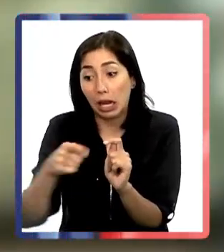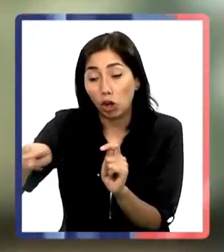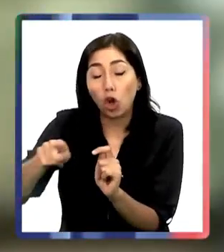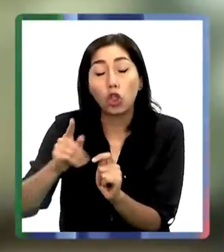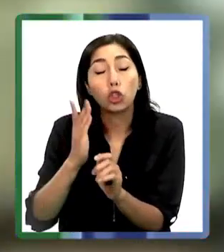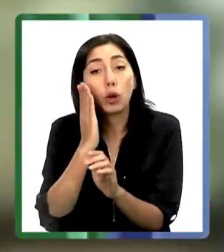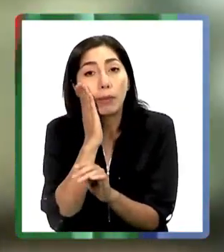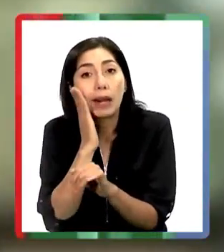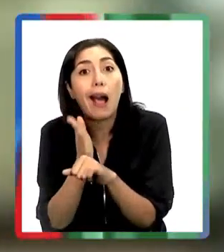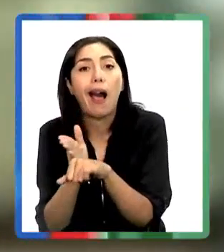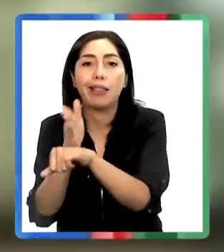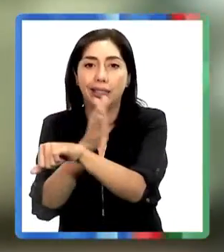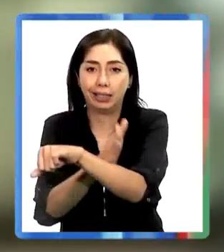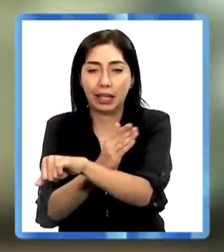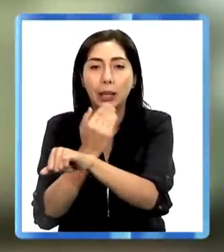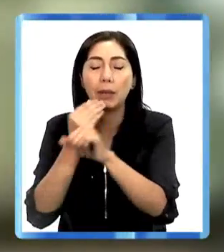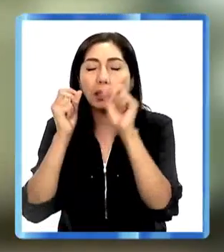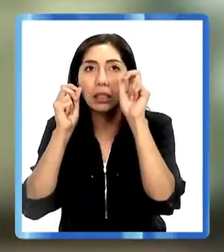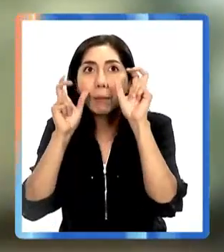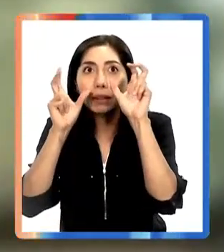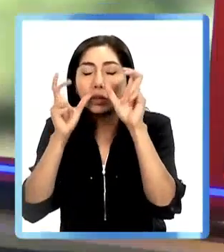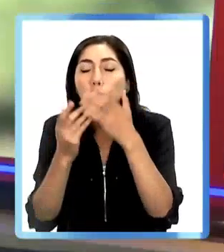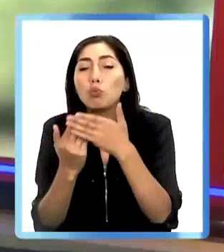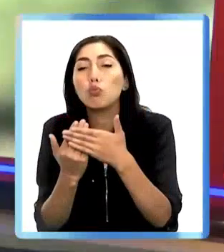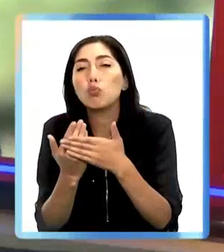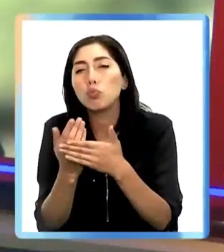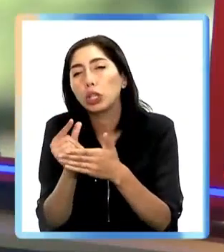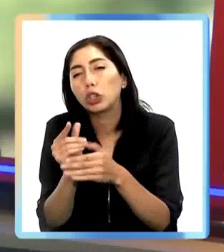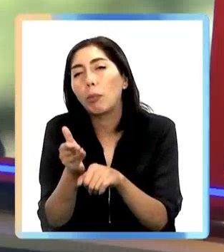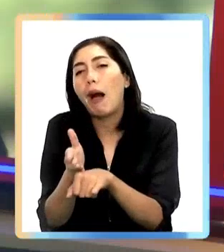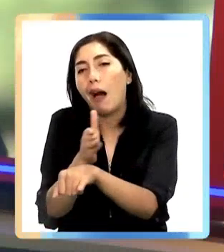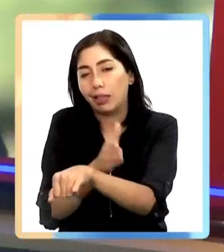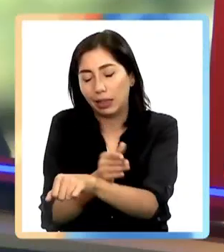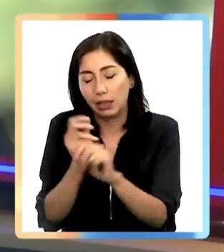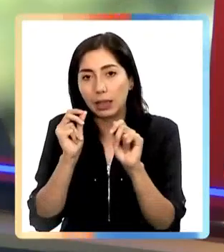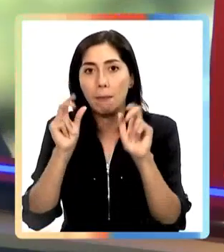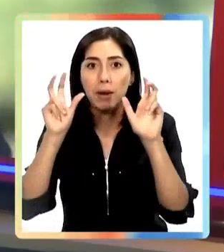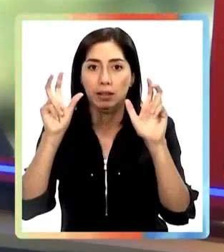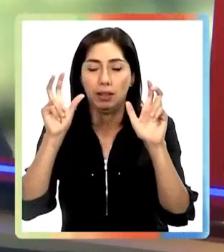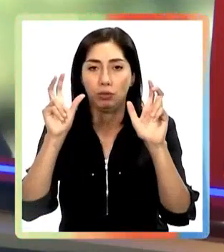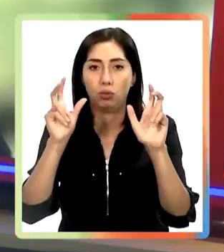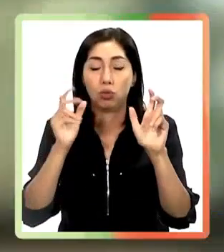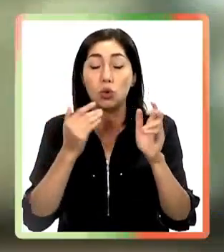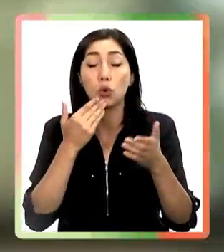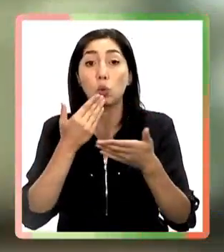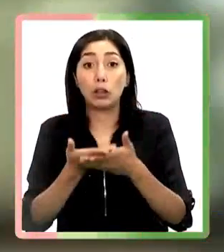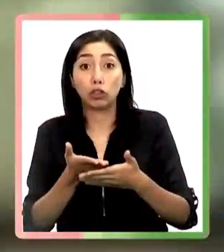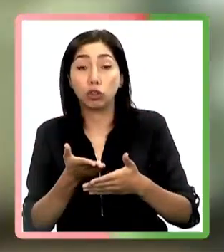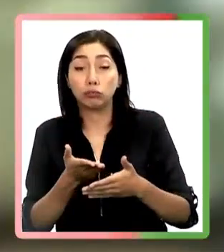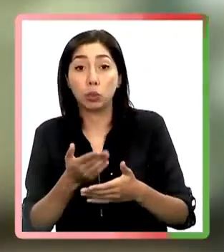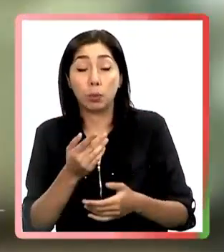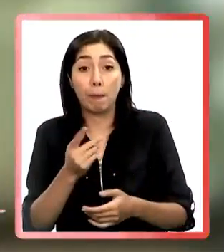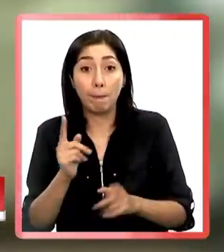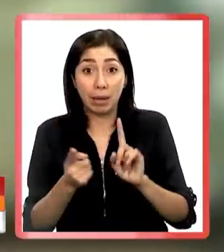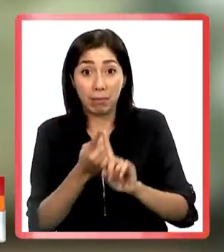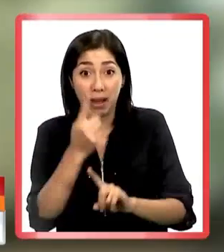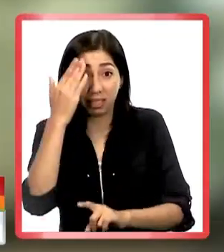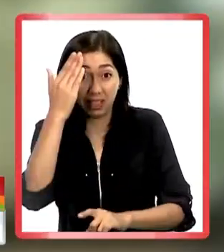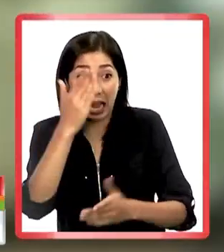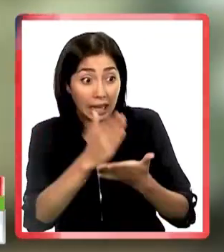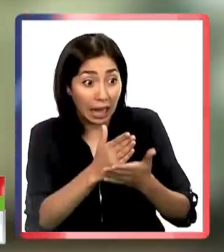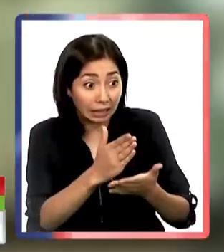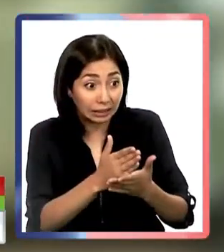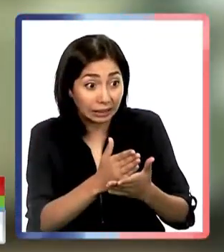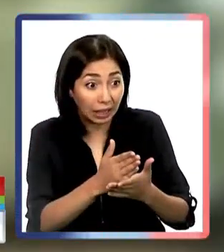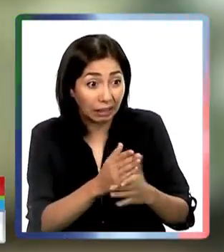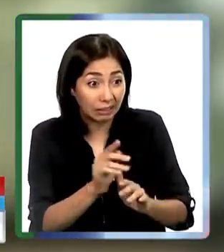niños se puedan acostar más temprano e irse levantando también un poquito más temprano para que ese día de ingreso a la clase,